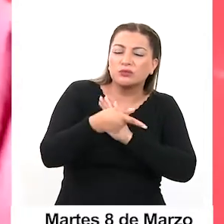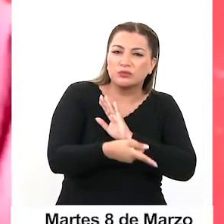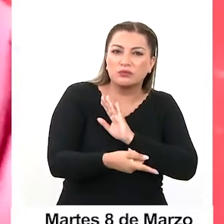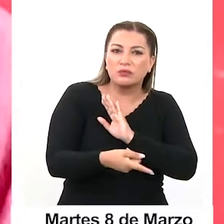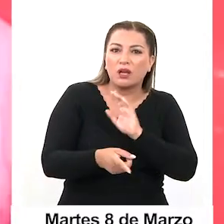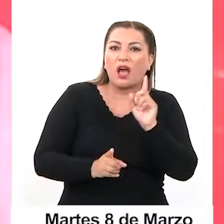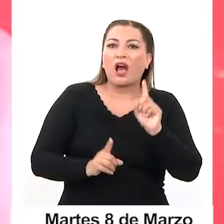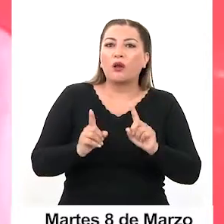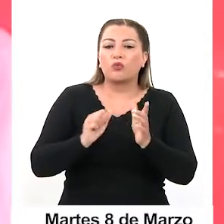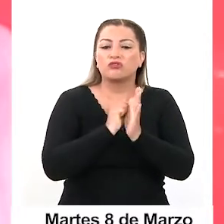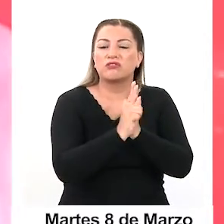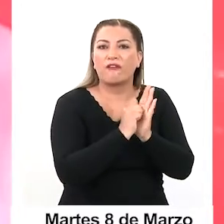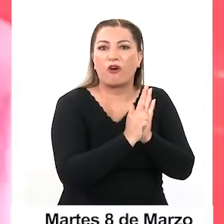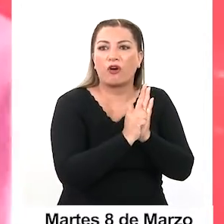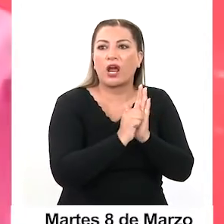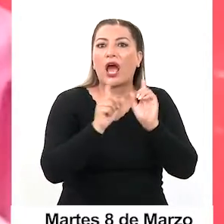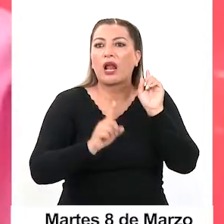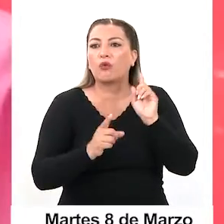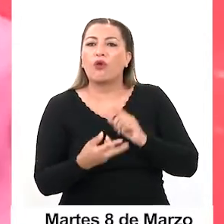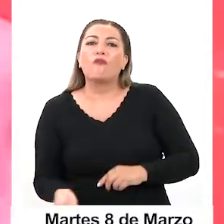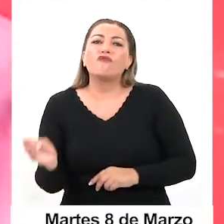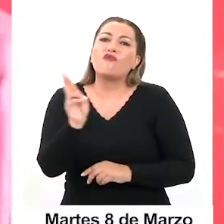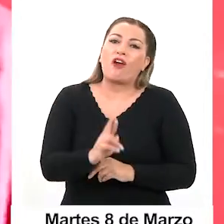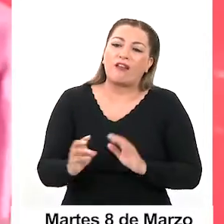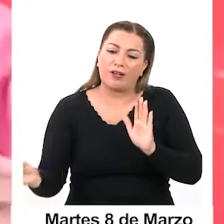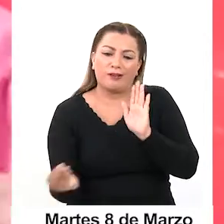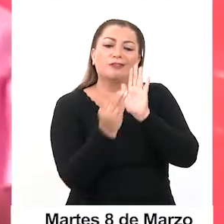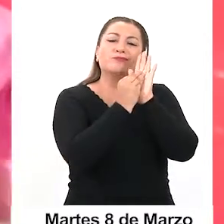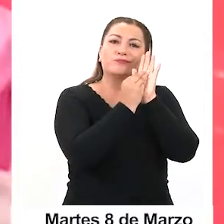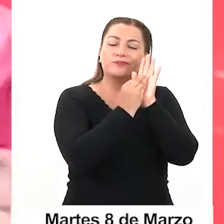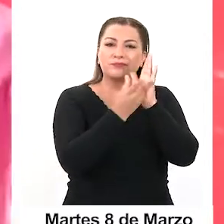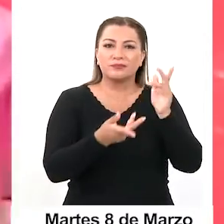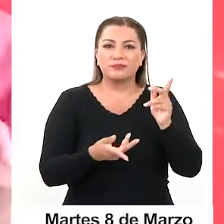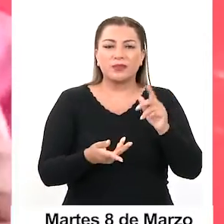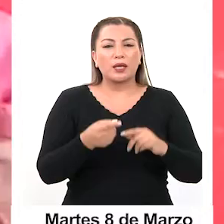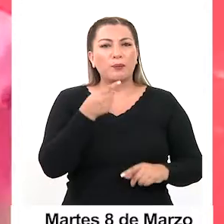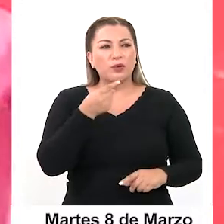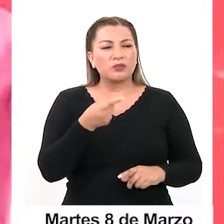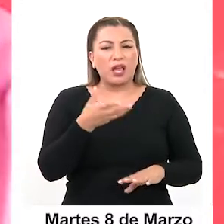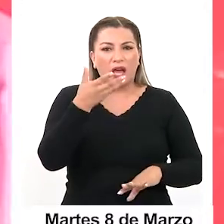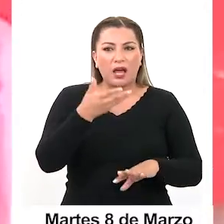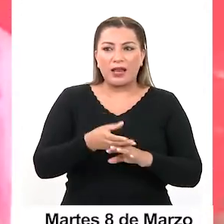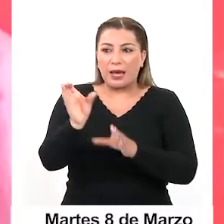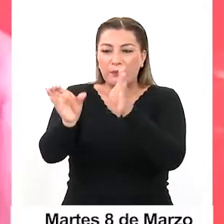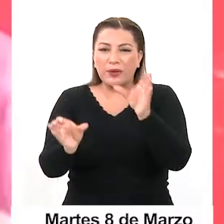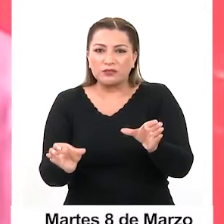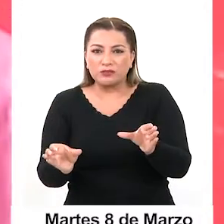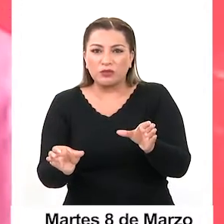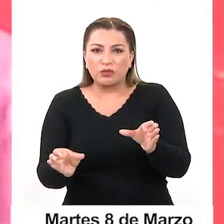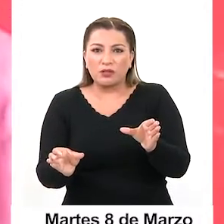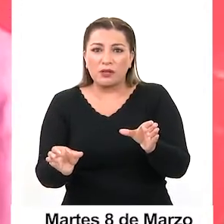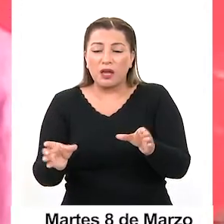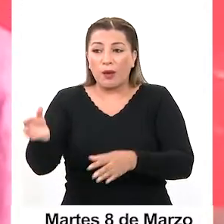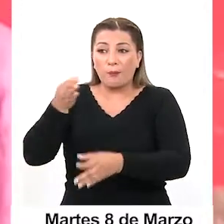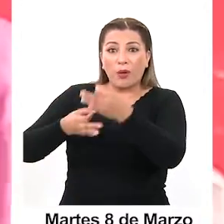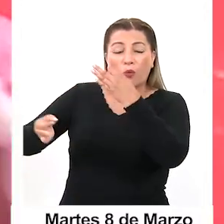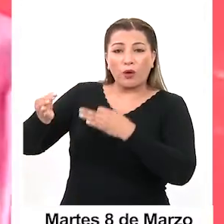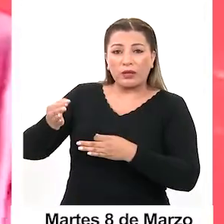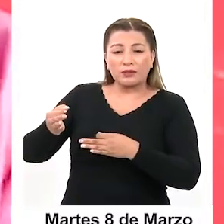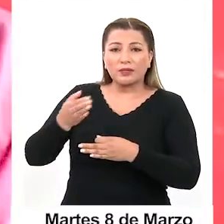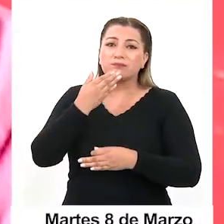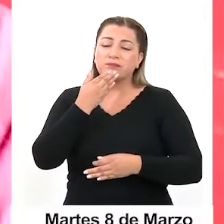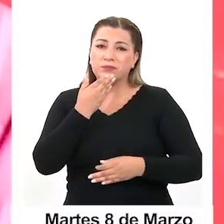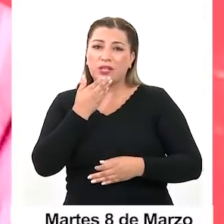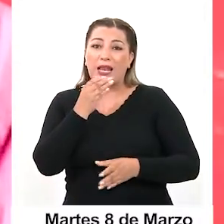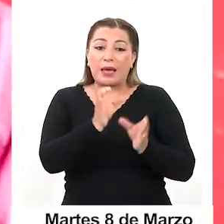han vuelto, digamos, ¿cierto? A las comisiones, la conversación, en fin. ¿Hay una sintonía, sientes tú, entre lo que están hablando los constituyentes